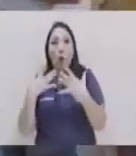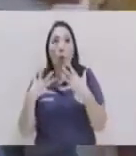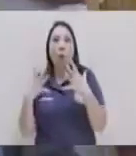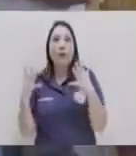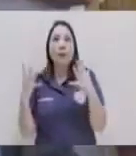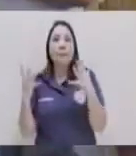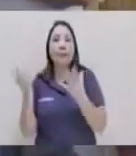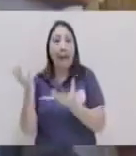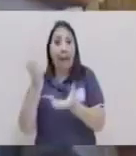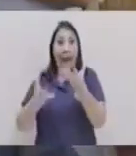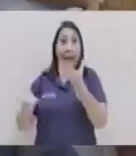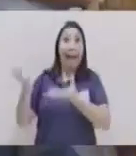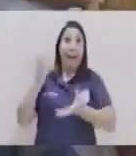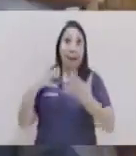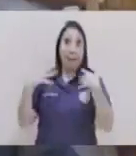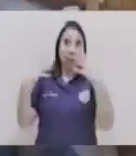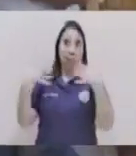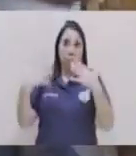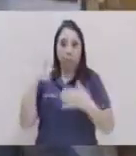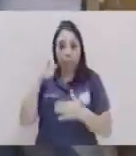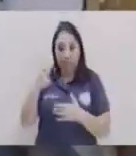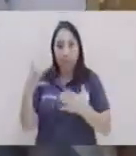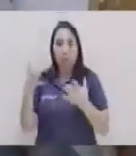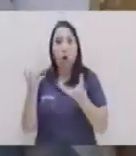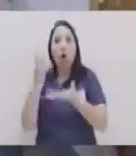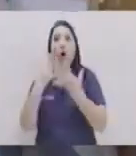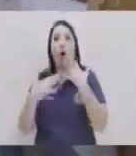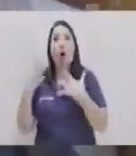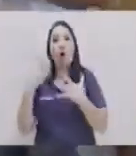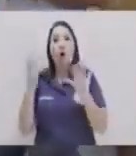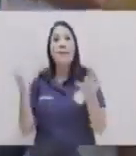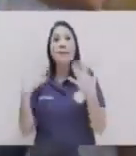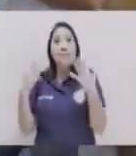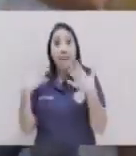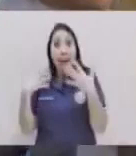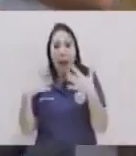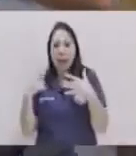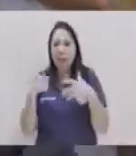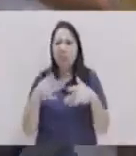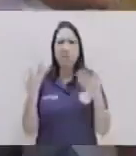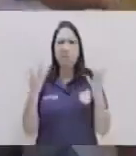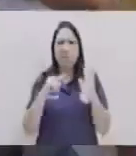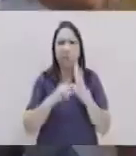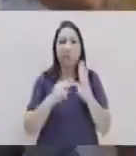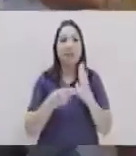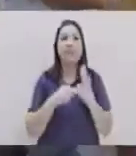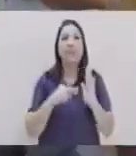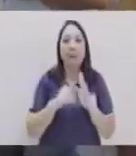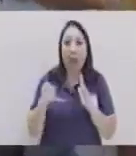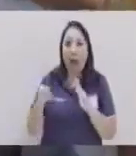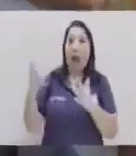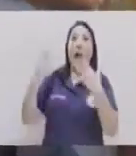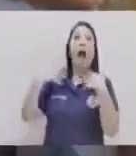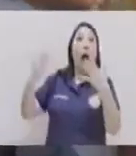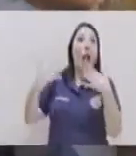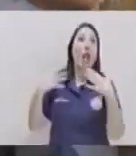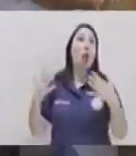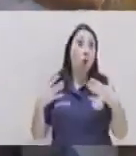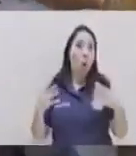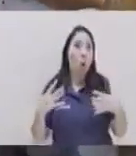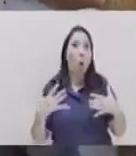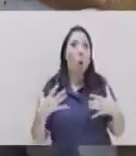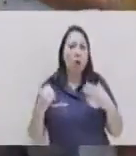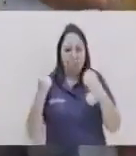costa. Exactamente. Entonces, los colores cálidos, su misma palabra lo dice, nos da esa sensación de calor,